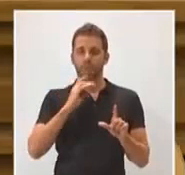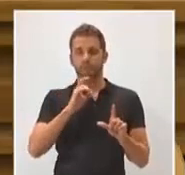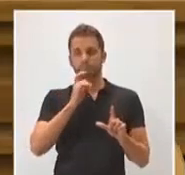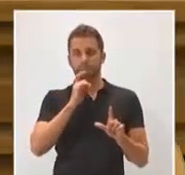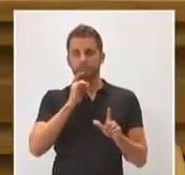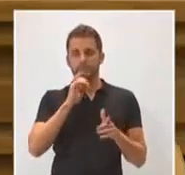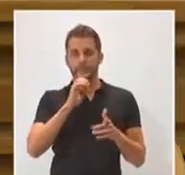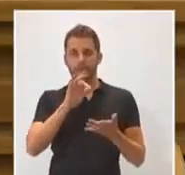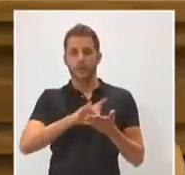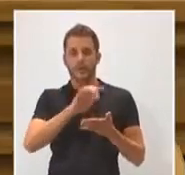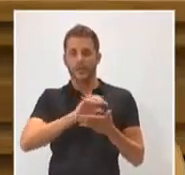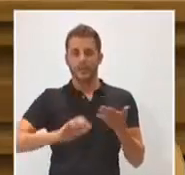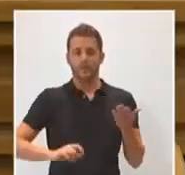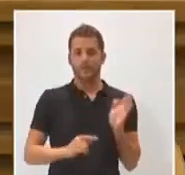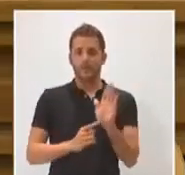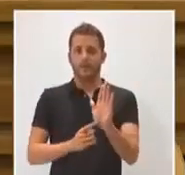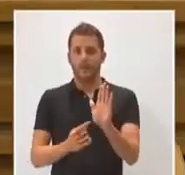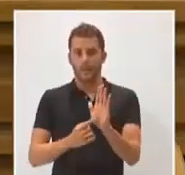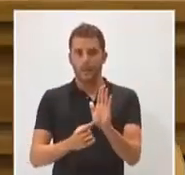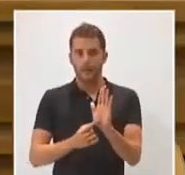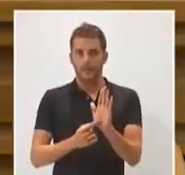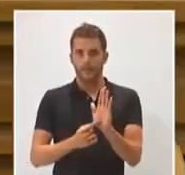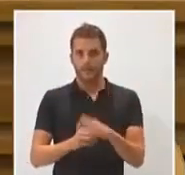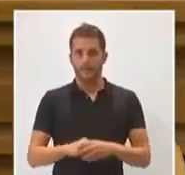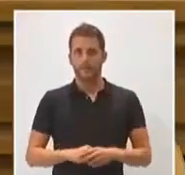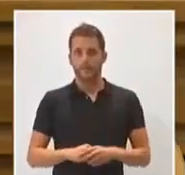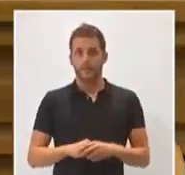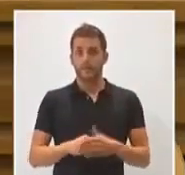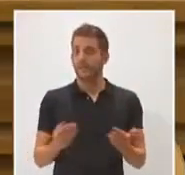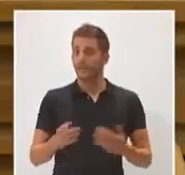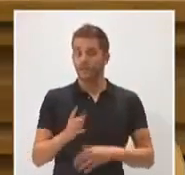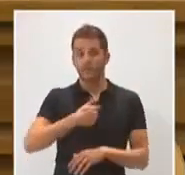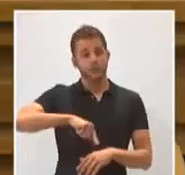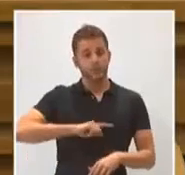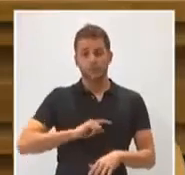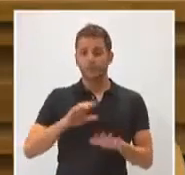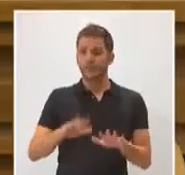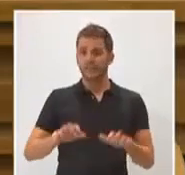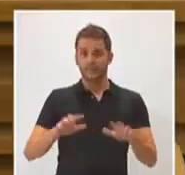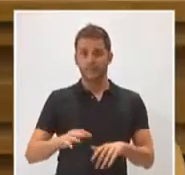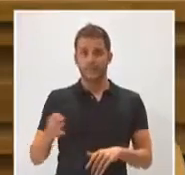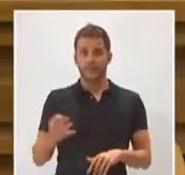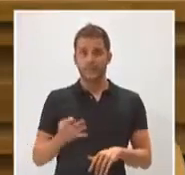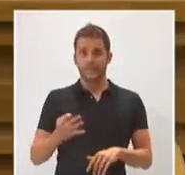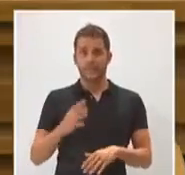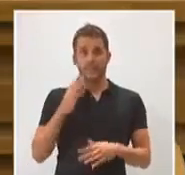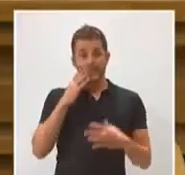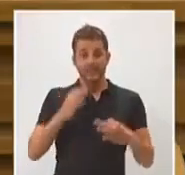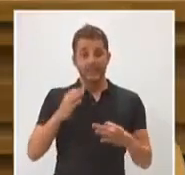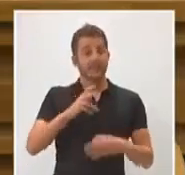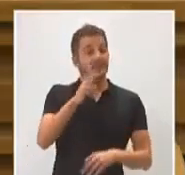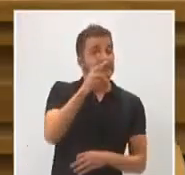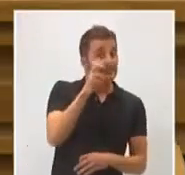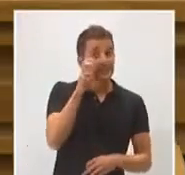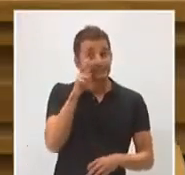que y en esto también los consulting abundan y nosotros ya hemos aprendido que realmente a lo que hay que escuchar y lo está haciendo